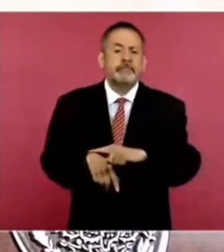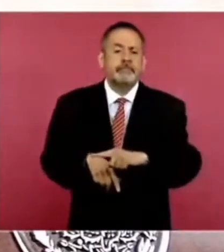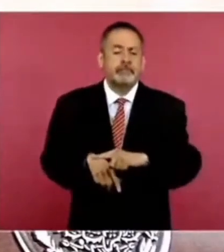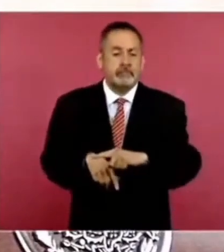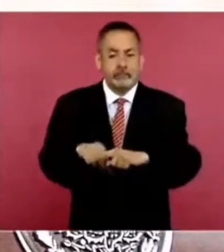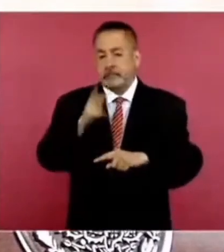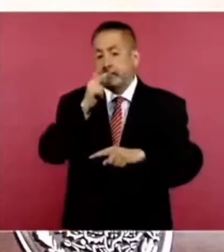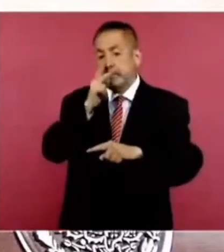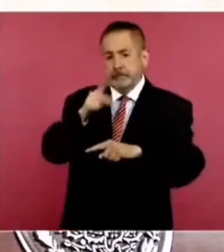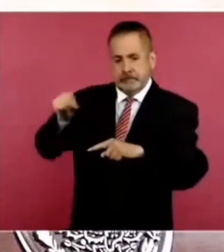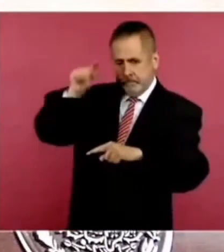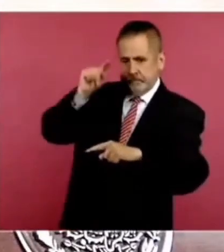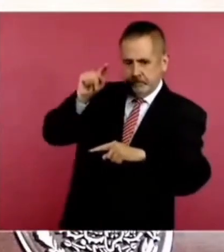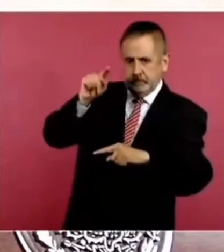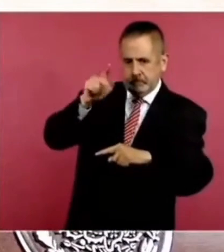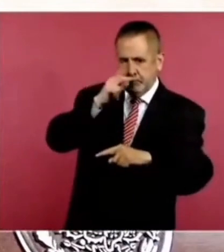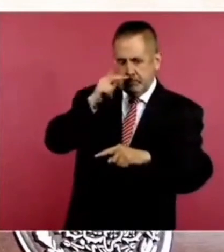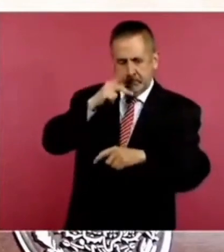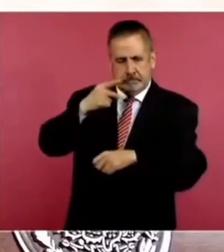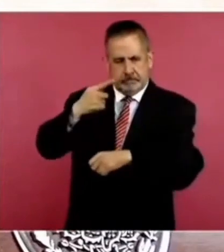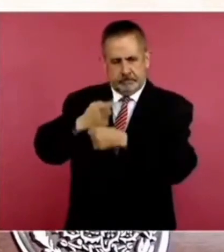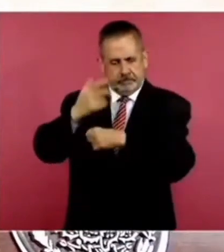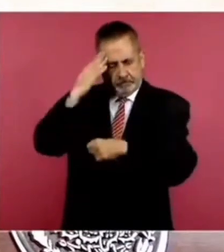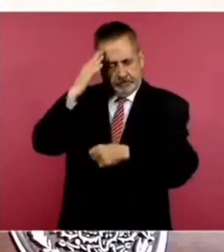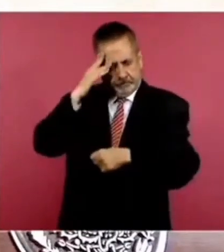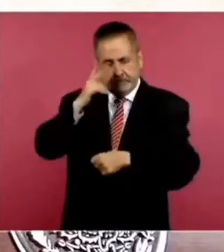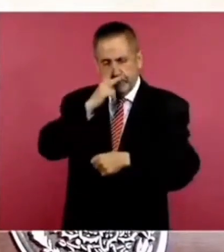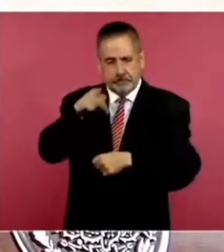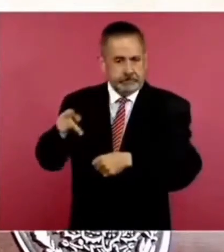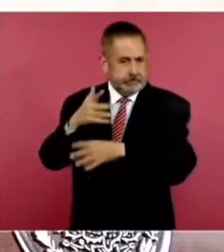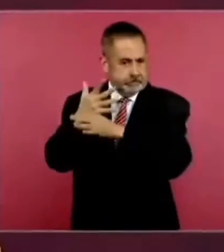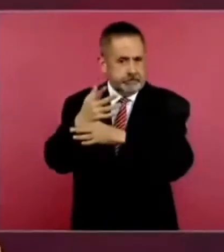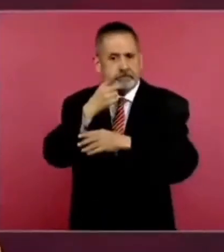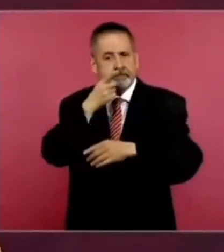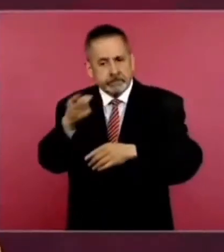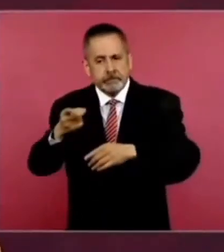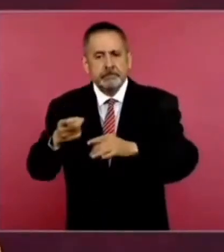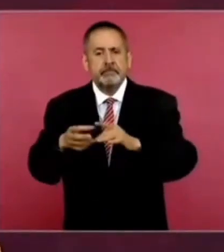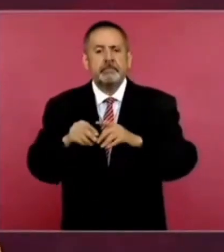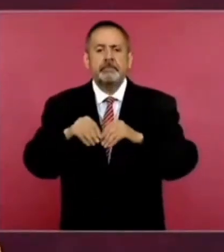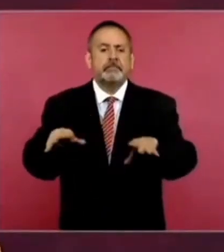el mayor de los Silva Gerso,